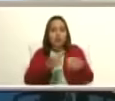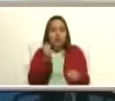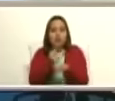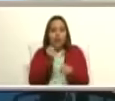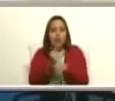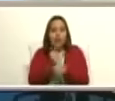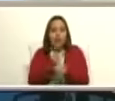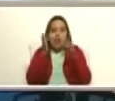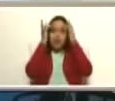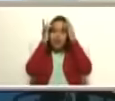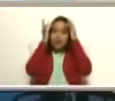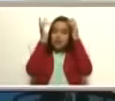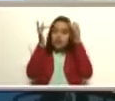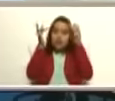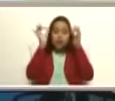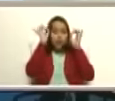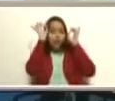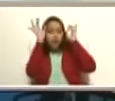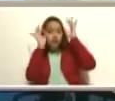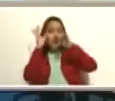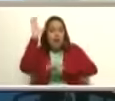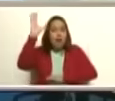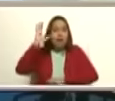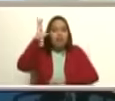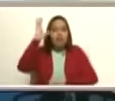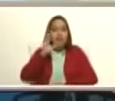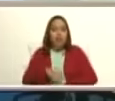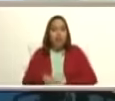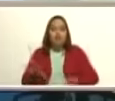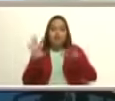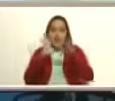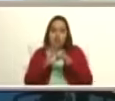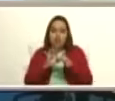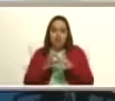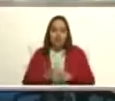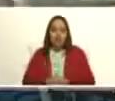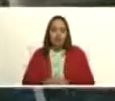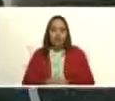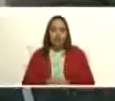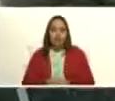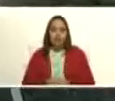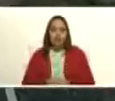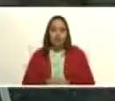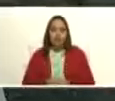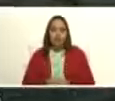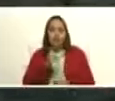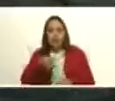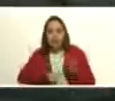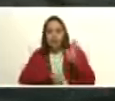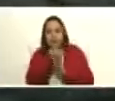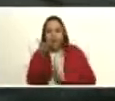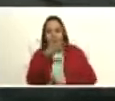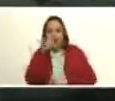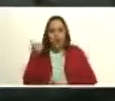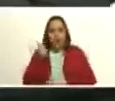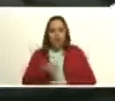del ingenio, de la capacidad de unirnos, de la productividad y de la